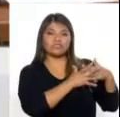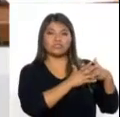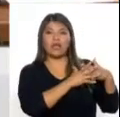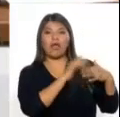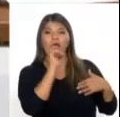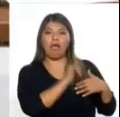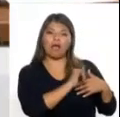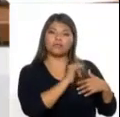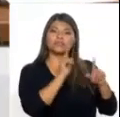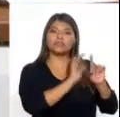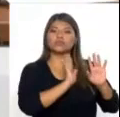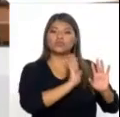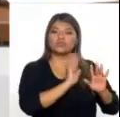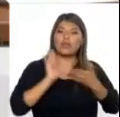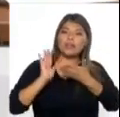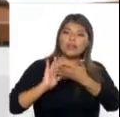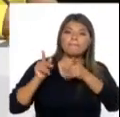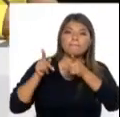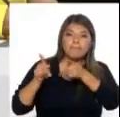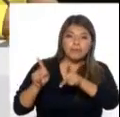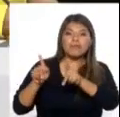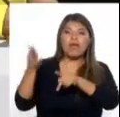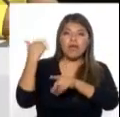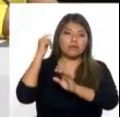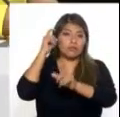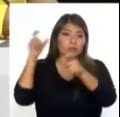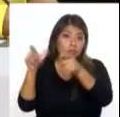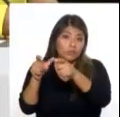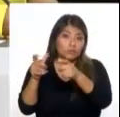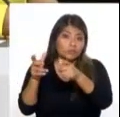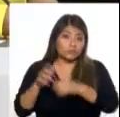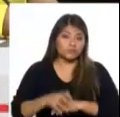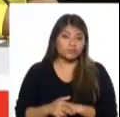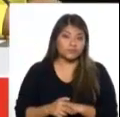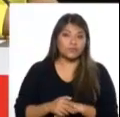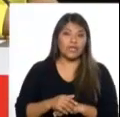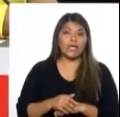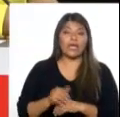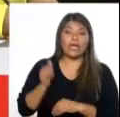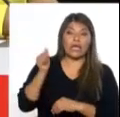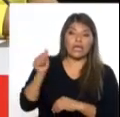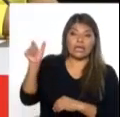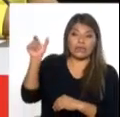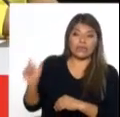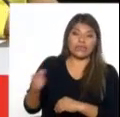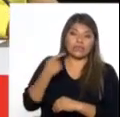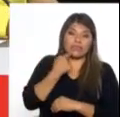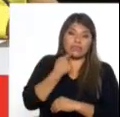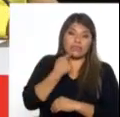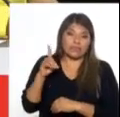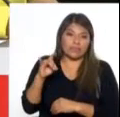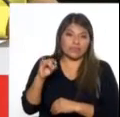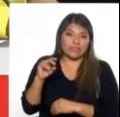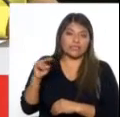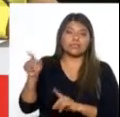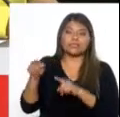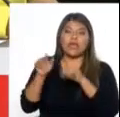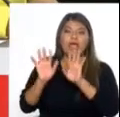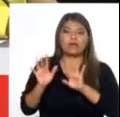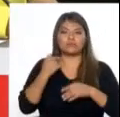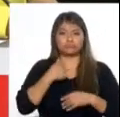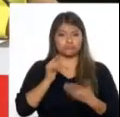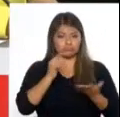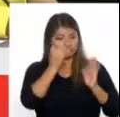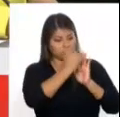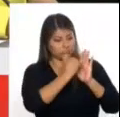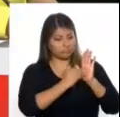en los Estados Unidos, en virtud a estas licencias. Lo que ha señalado ella en sus descargos a la Comisión de Ética es que no